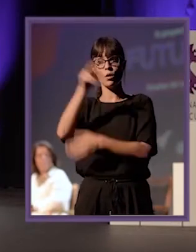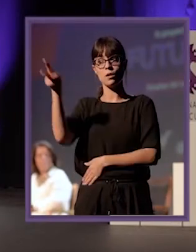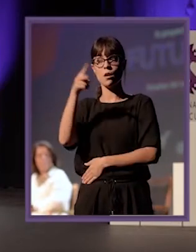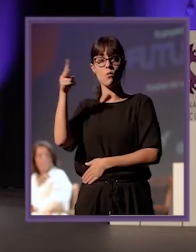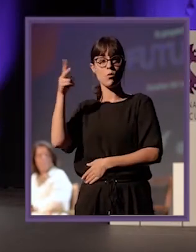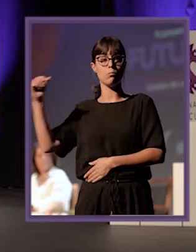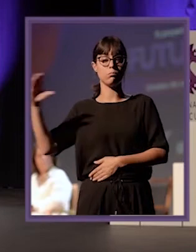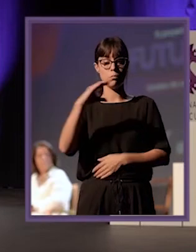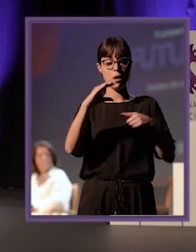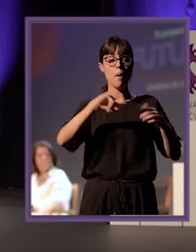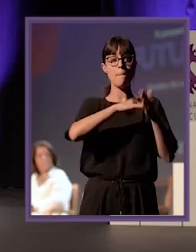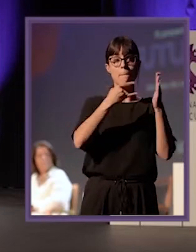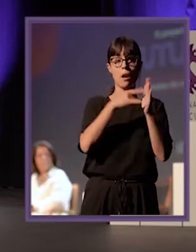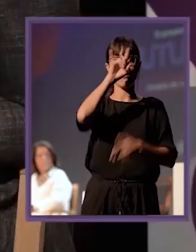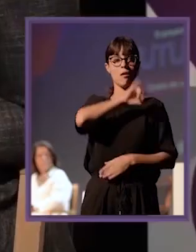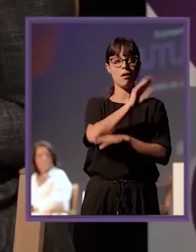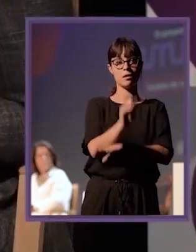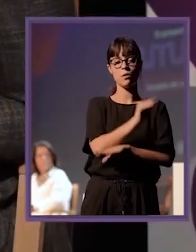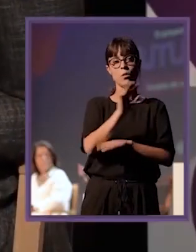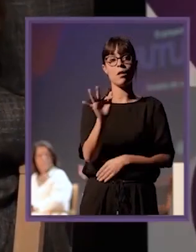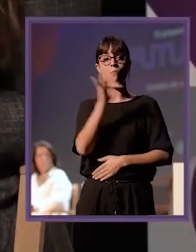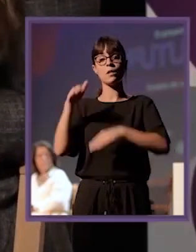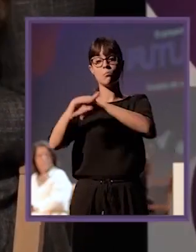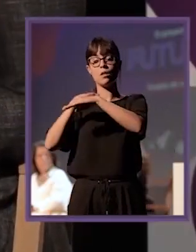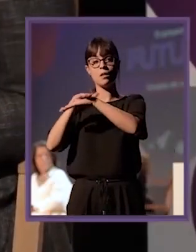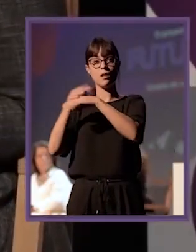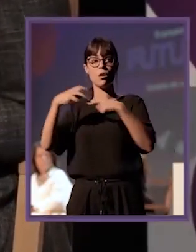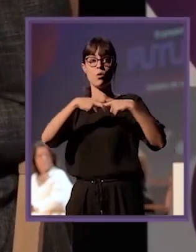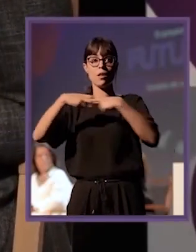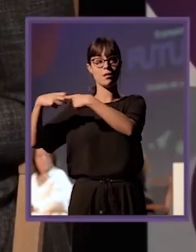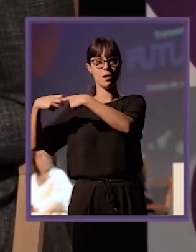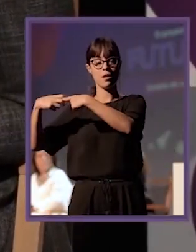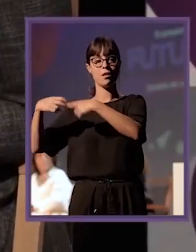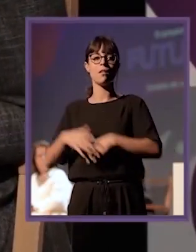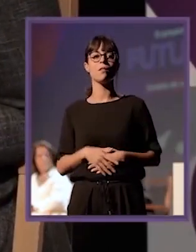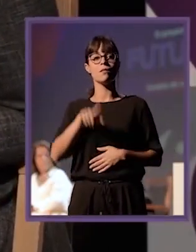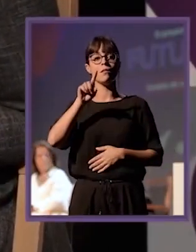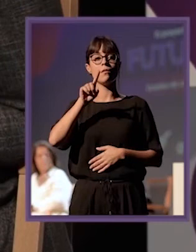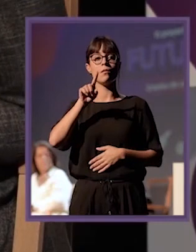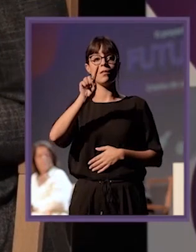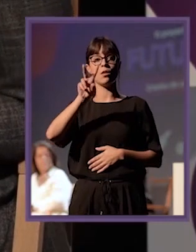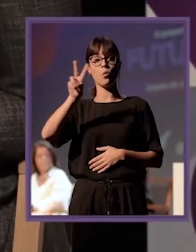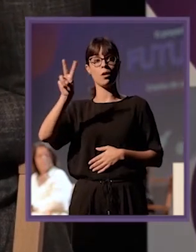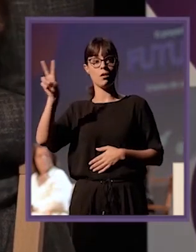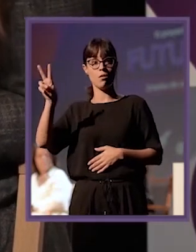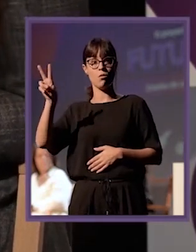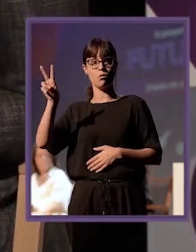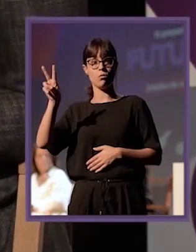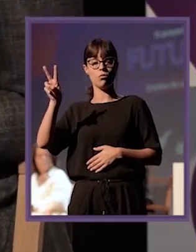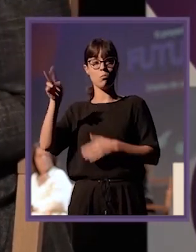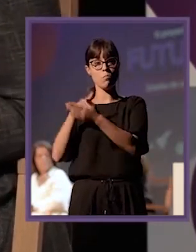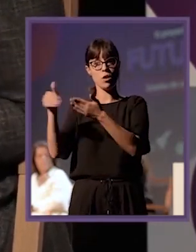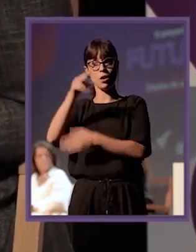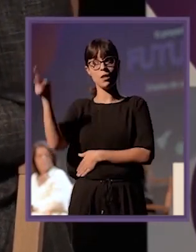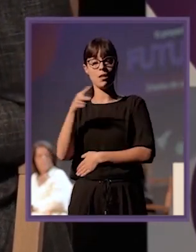y el REACT Europe, que son fondos del Ministerio de Hacienda, los 122 son fondos del Ministerio de Derechos Sociales,